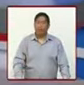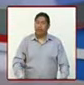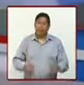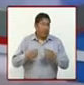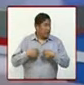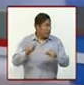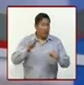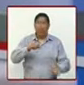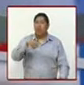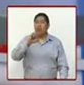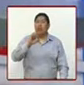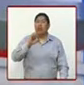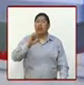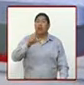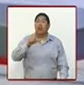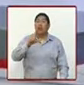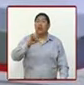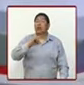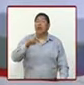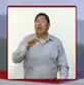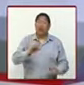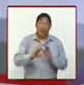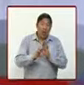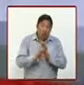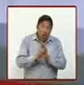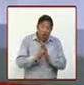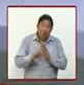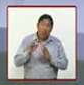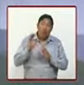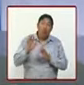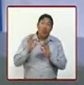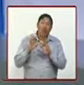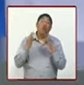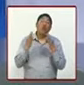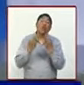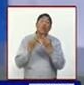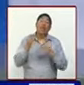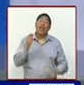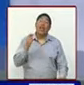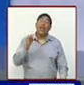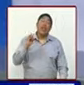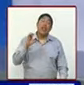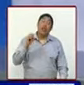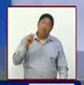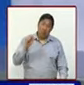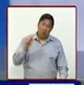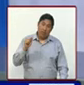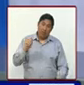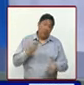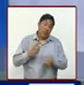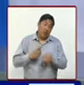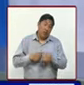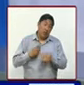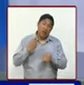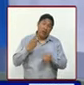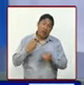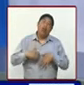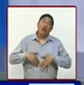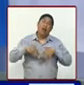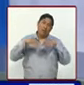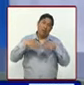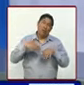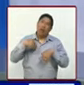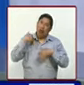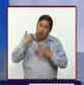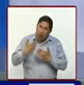Seguimos en el municipio de Clisa, donde la familia Ticona sufrió nuevamente una desgracia. Por segunda vez su casa se inundó. Los 5